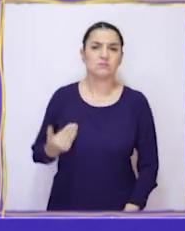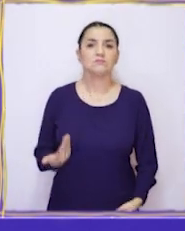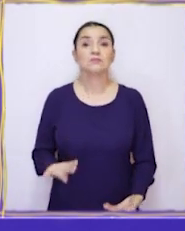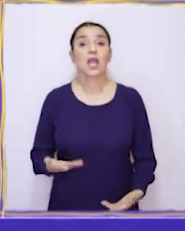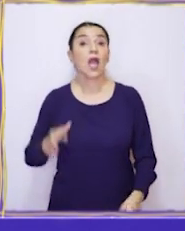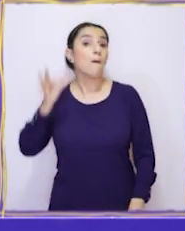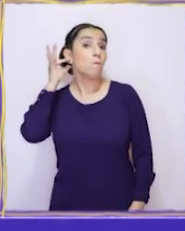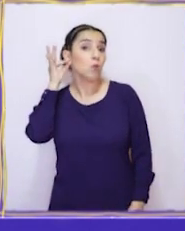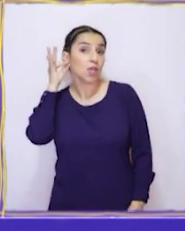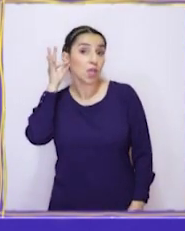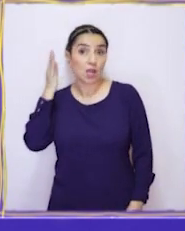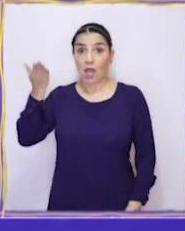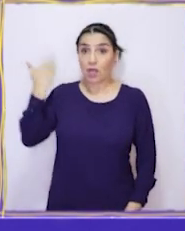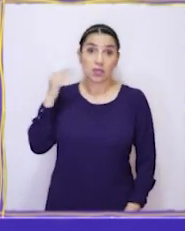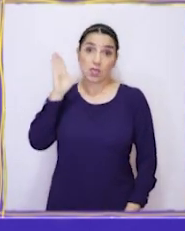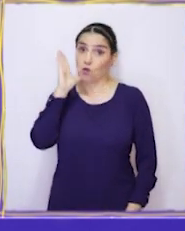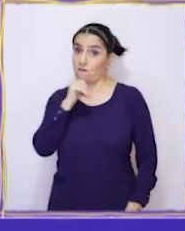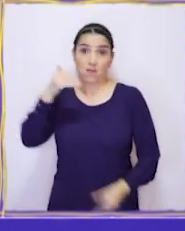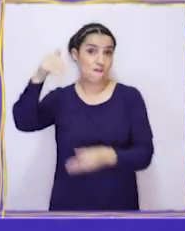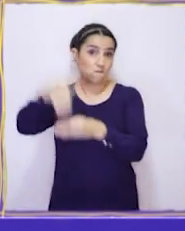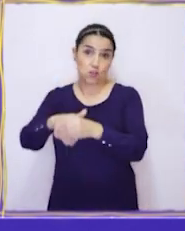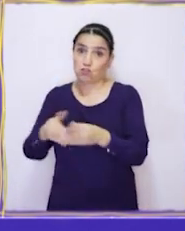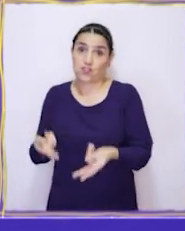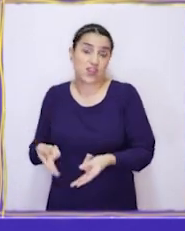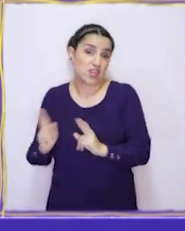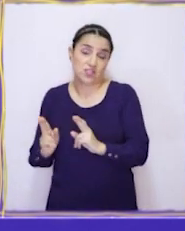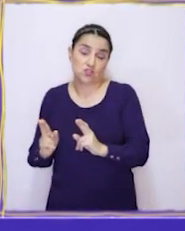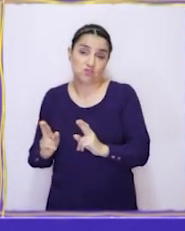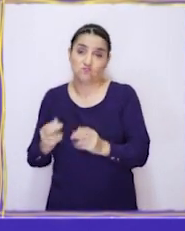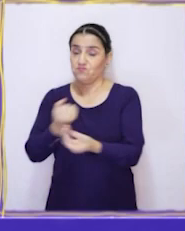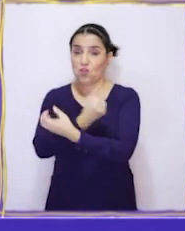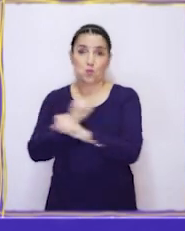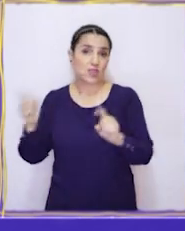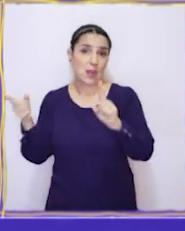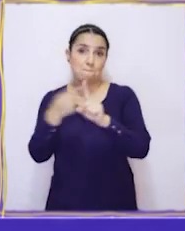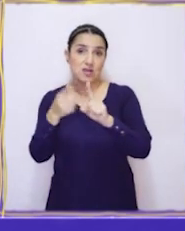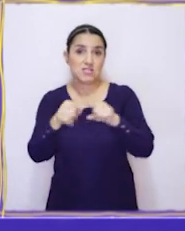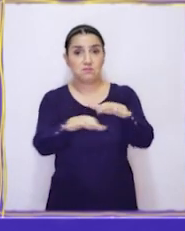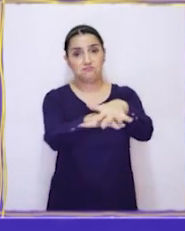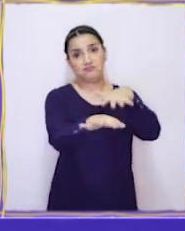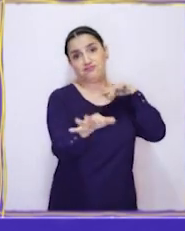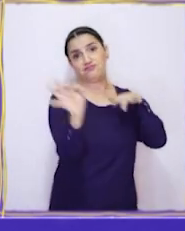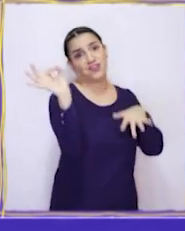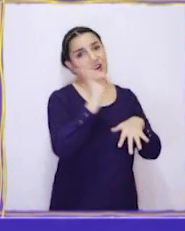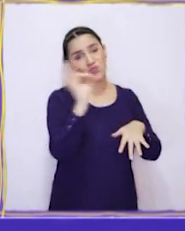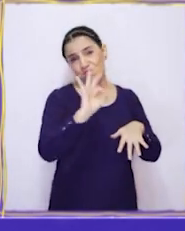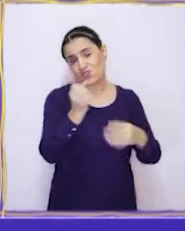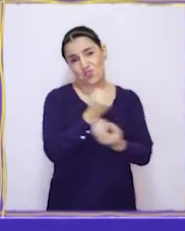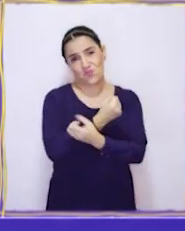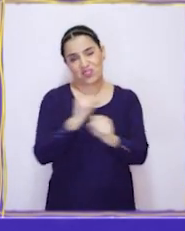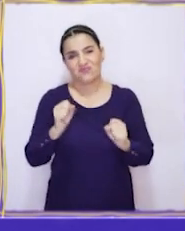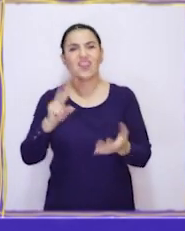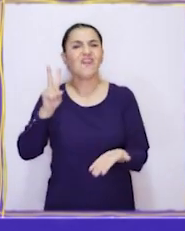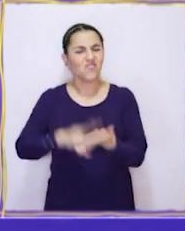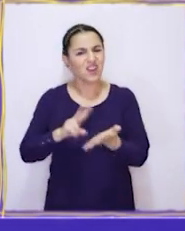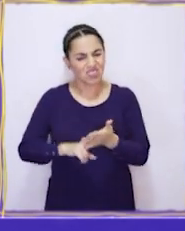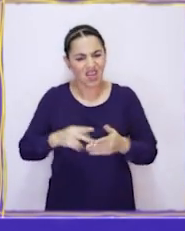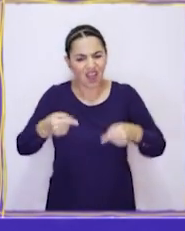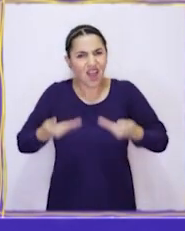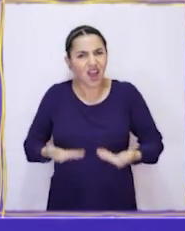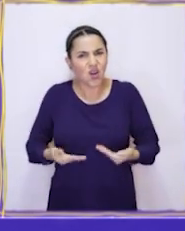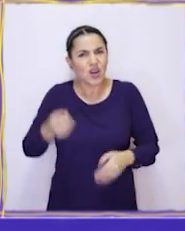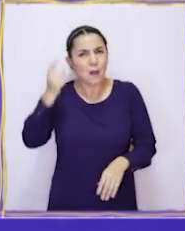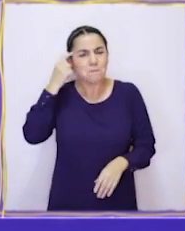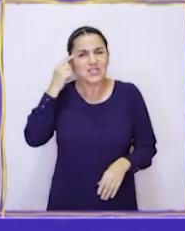tiempo, las mujeres no tenían derecho a voto y no podían participar de las asambleas. Y la verdad, yo creo